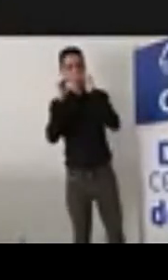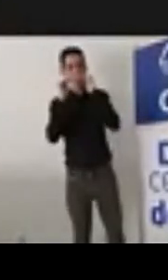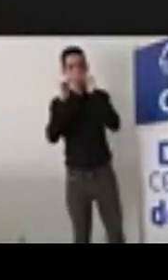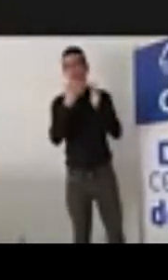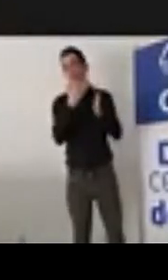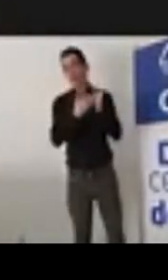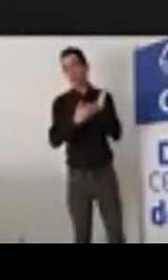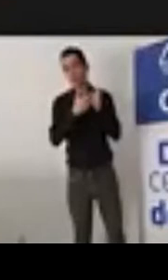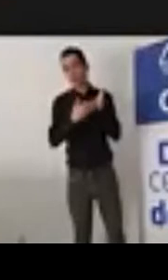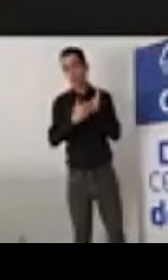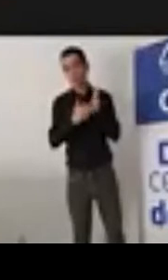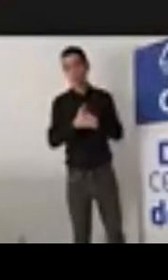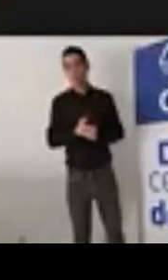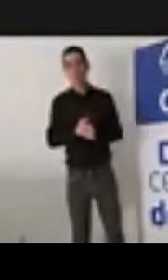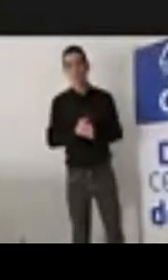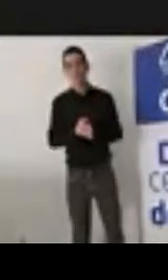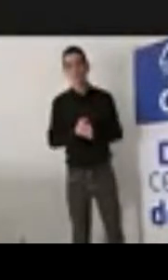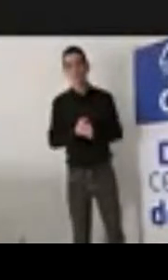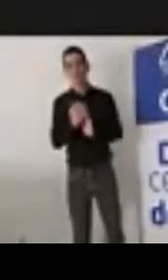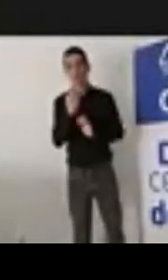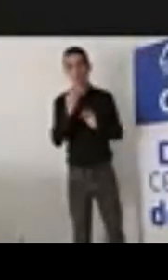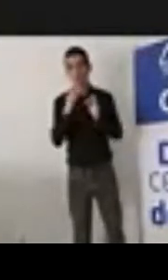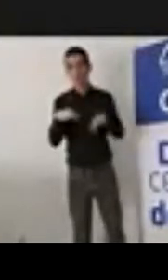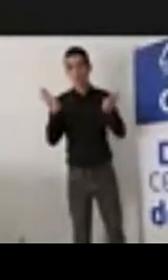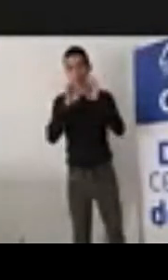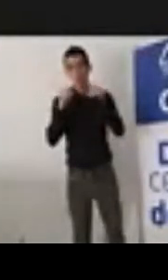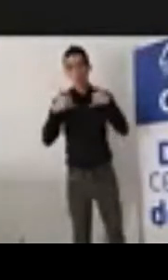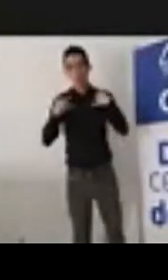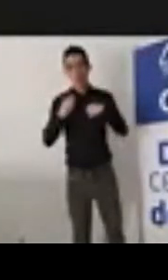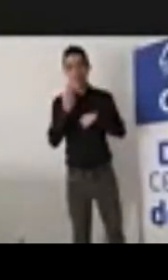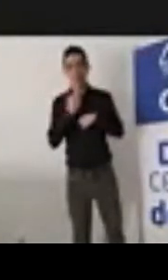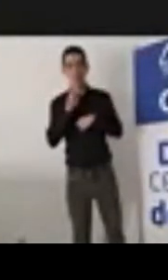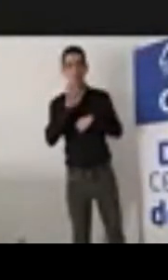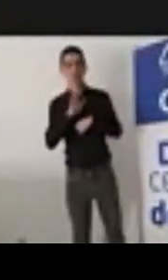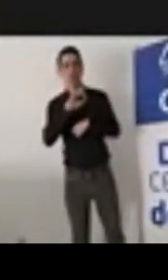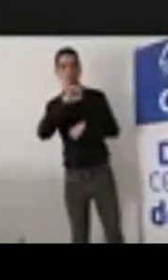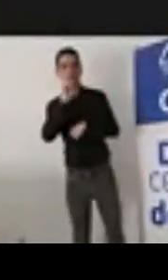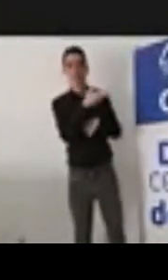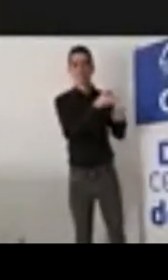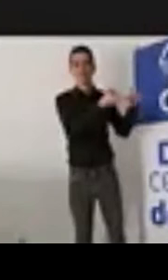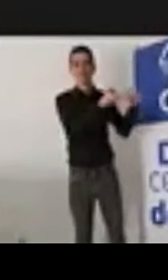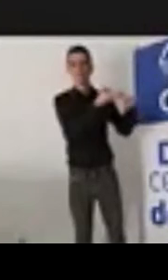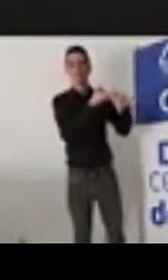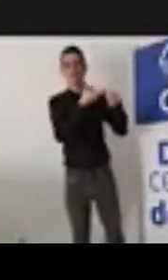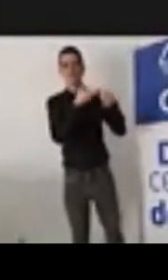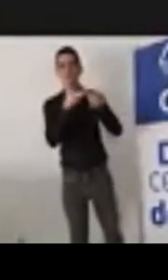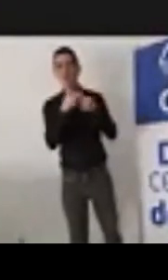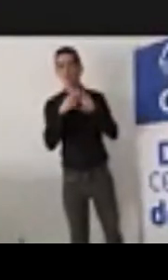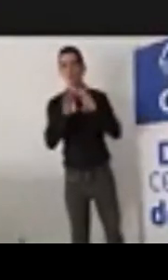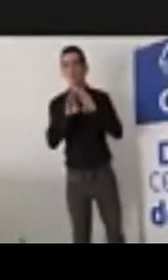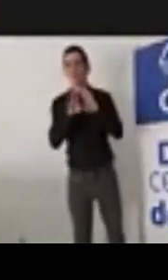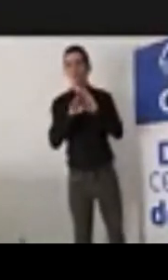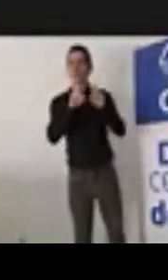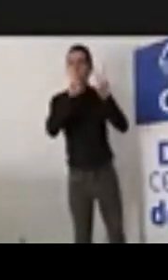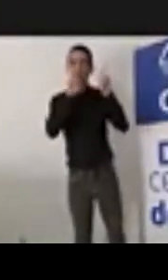que engancharlos con cada una de esas situaciones que viven en el día a día, la contaminación, pero también la falta de oportunidades